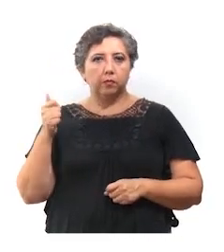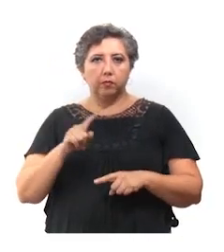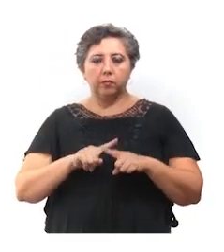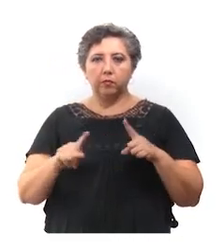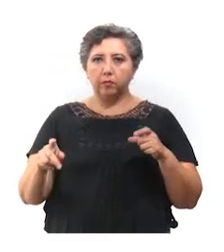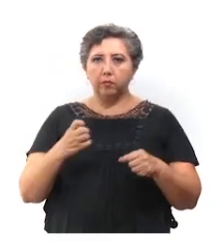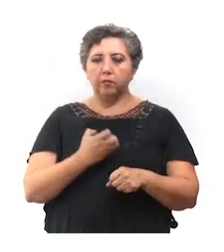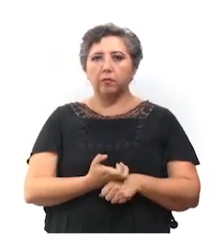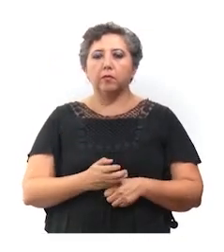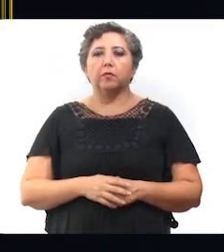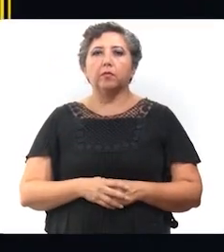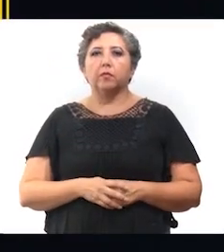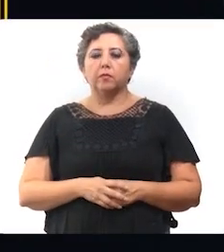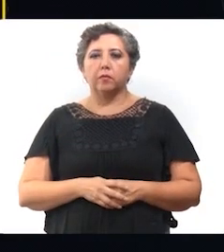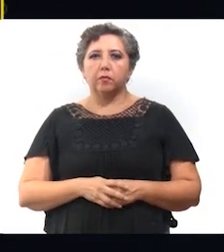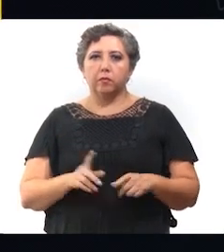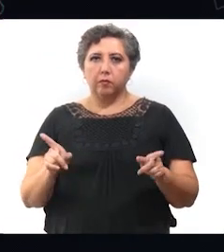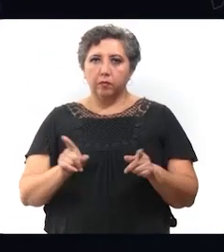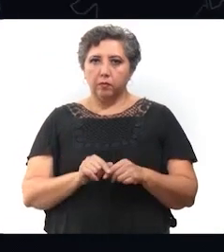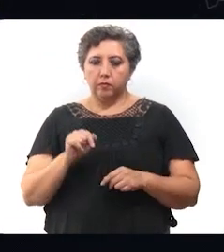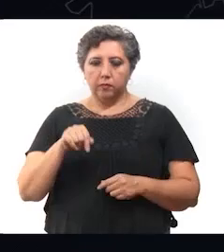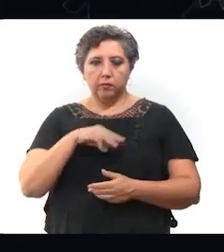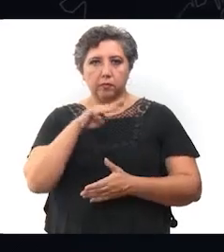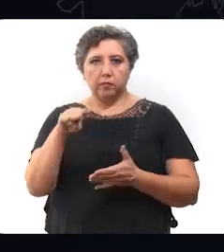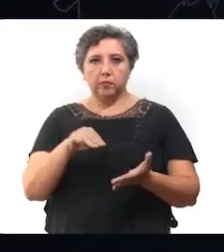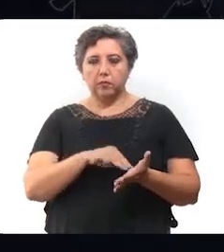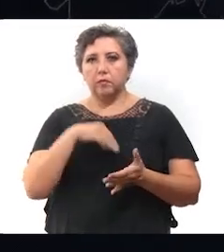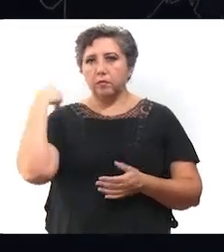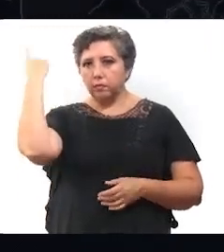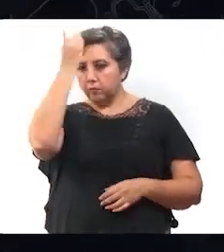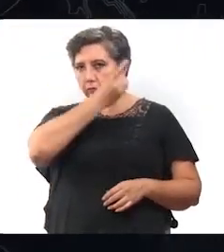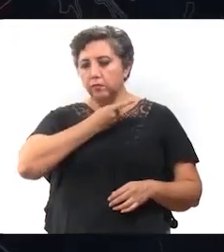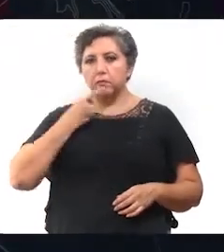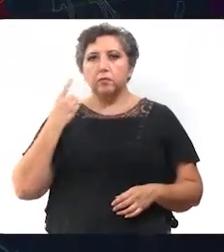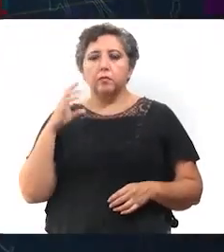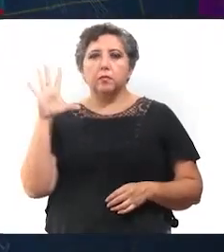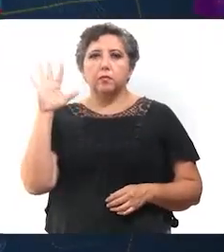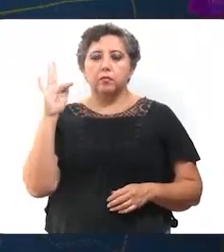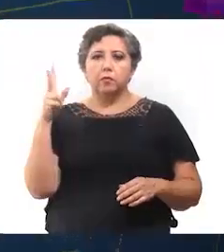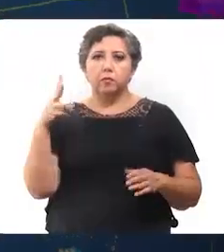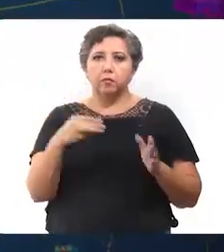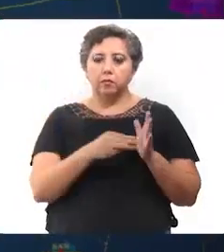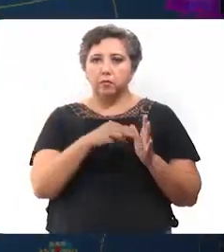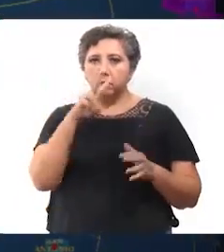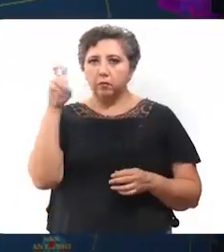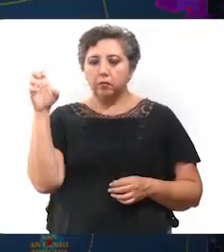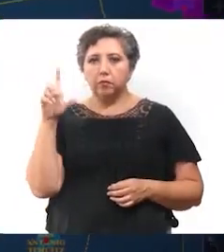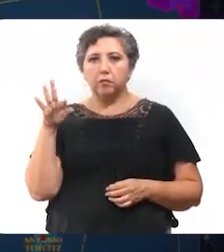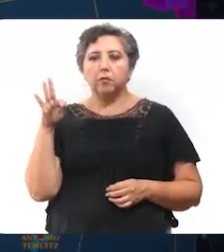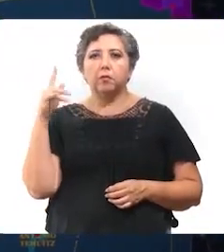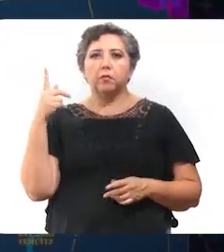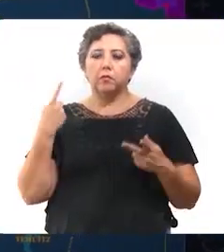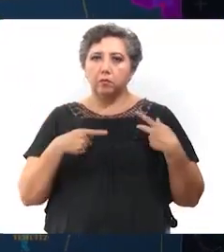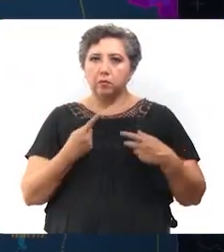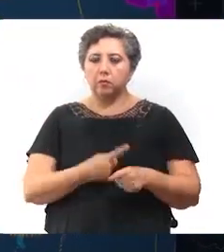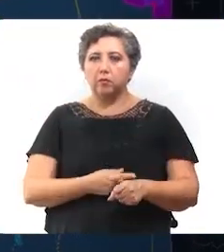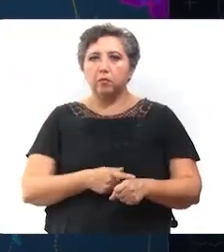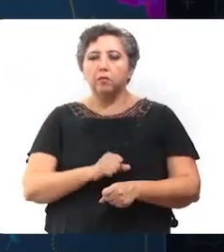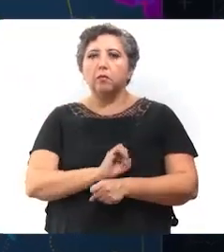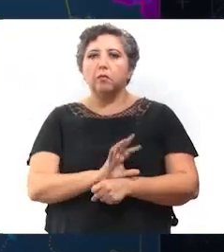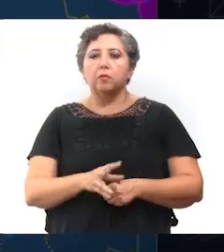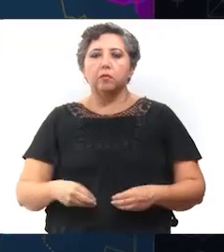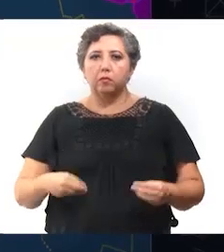otro país u otro estado. Específicamente en Mérida se han diagnosticado 42.241 personas contagiadas